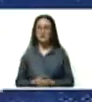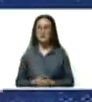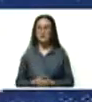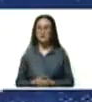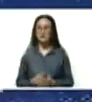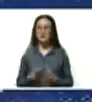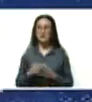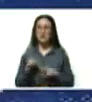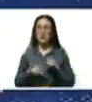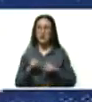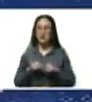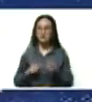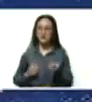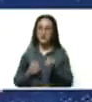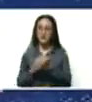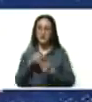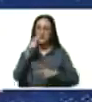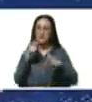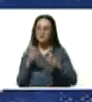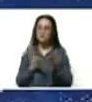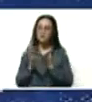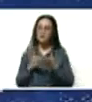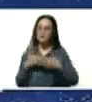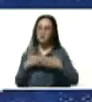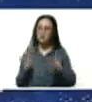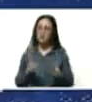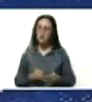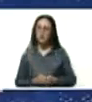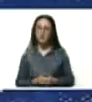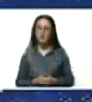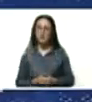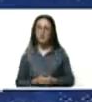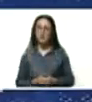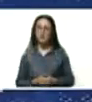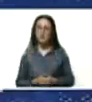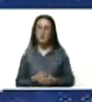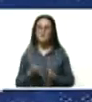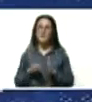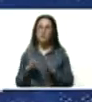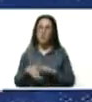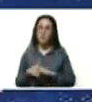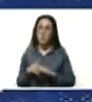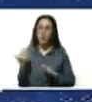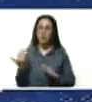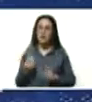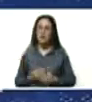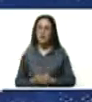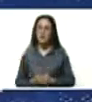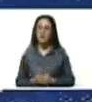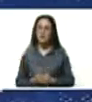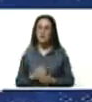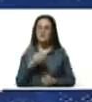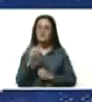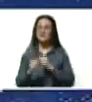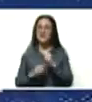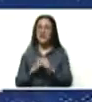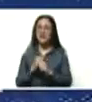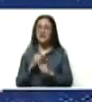gente, por el servicio público. Un metro moderno del siglo XXI, un